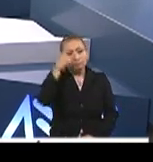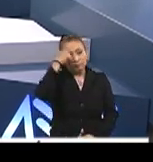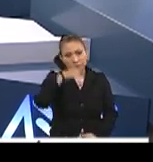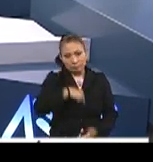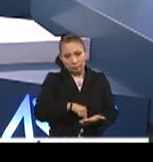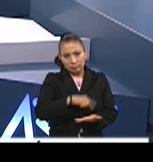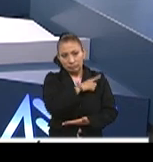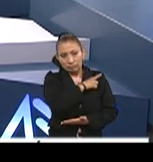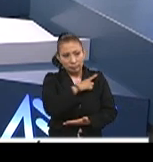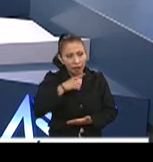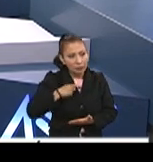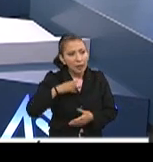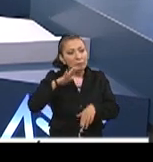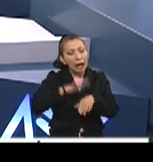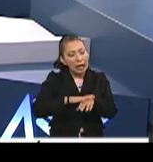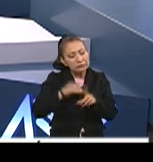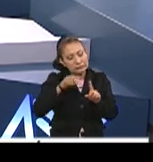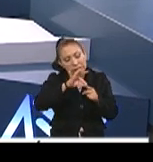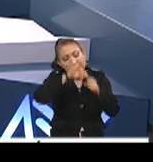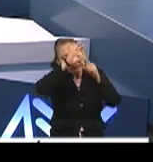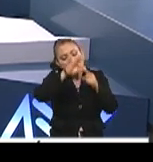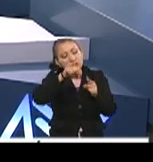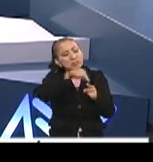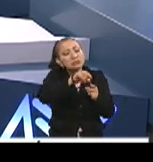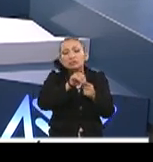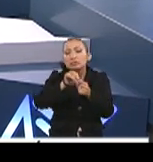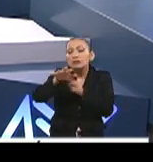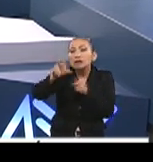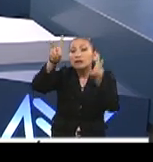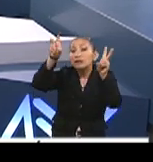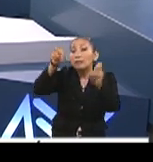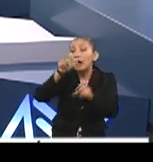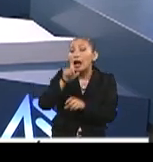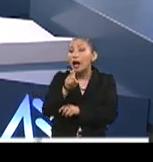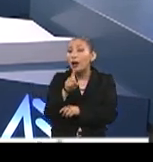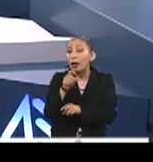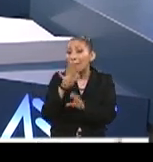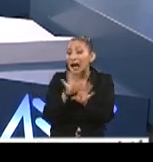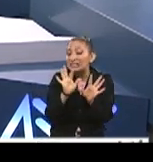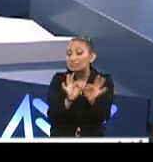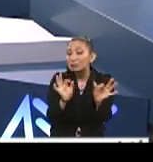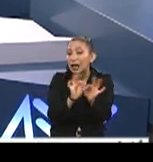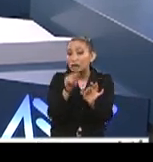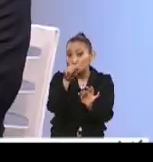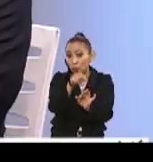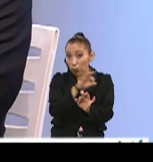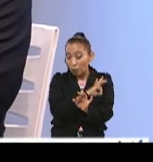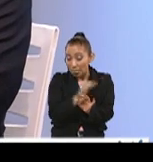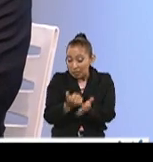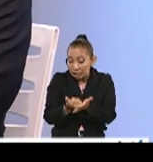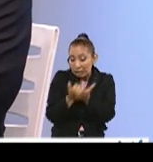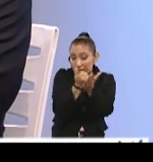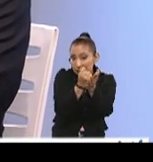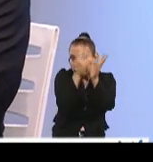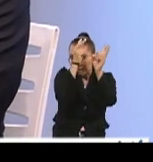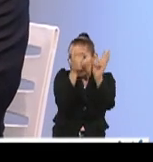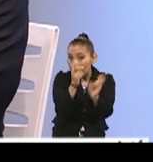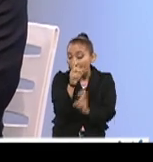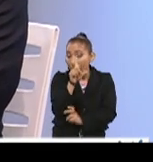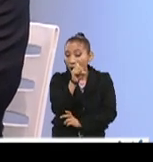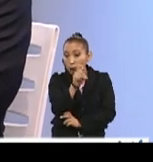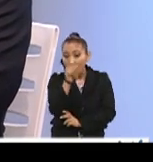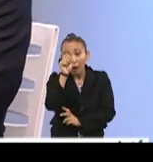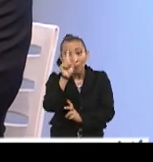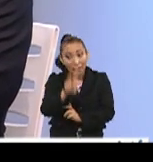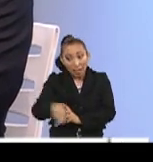que hacer más énfasis en el impacto que significa el tema del agua. Si tú puedes potenciar ese asunto, créeme